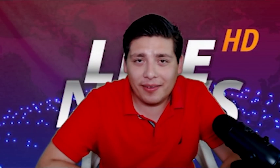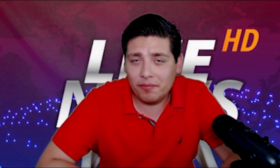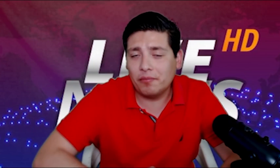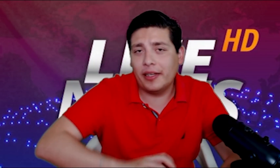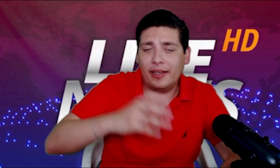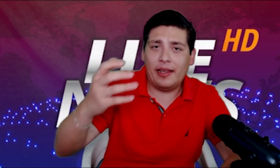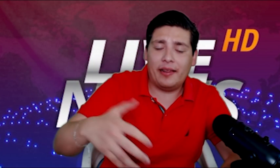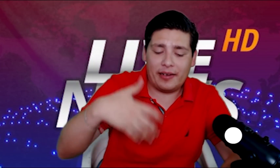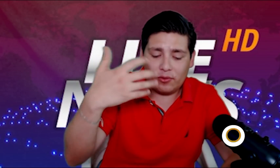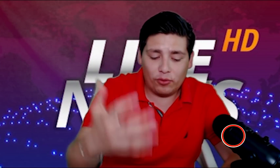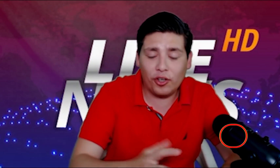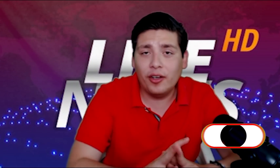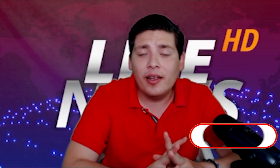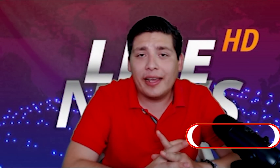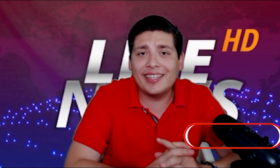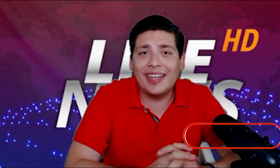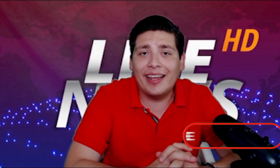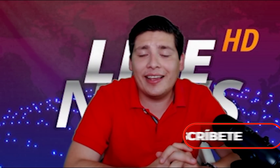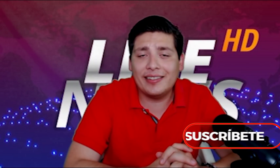esta resolución,